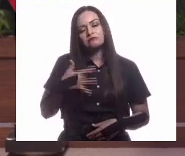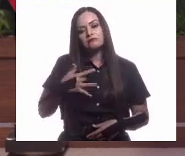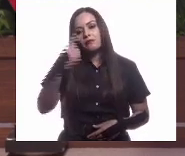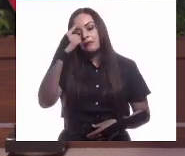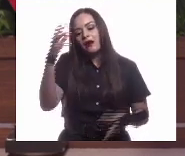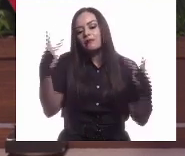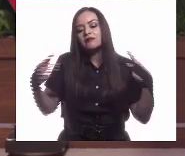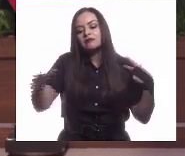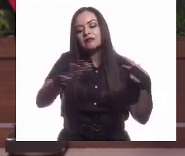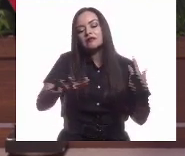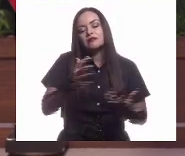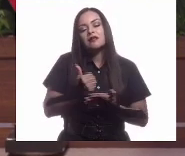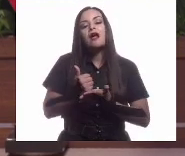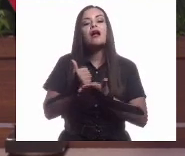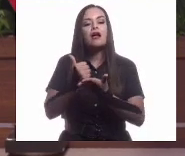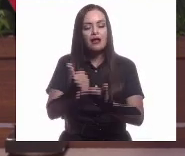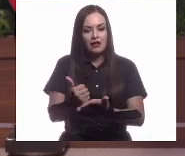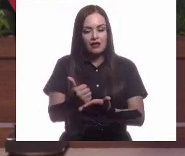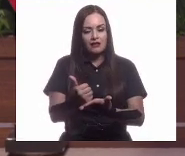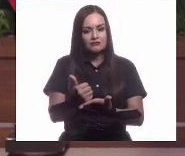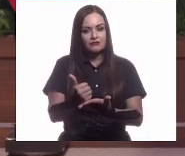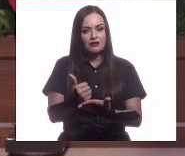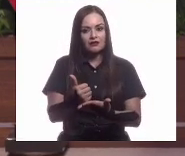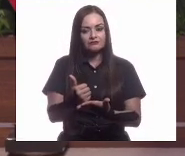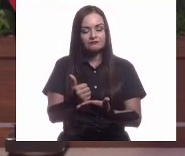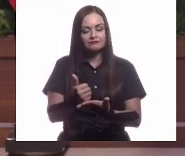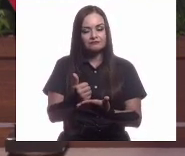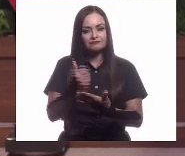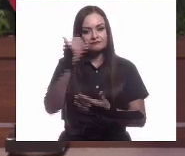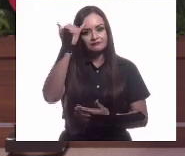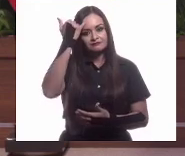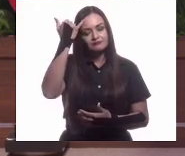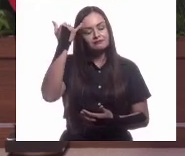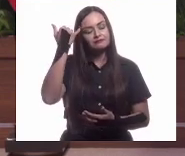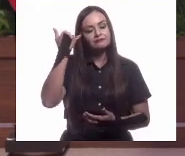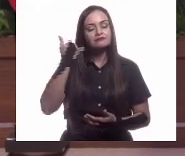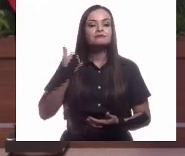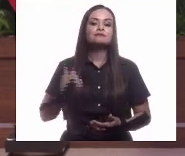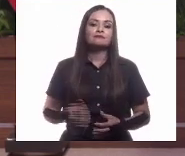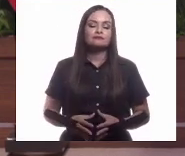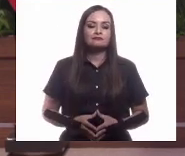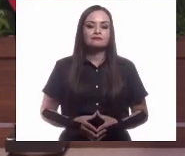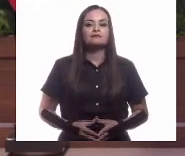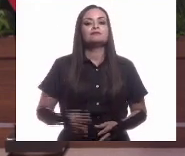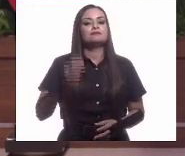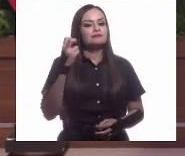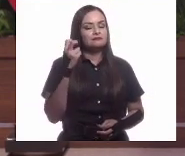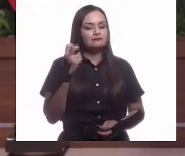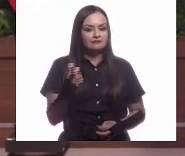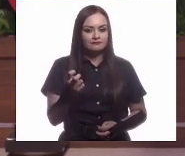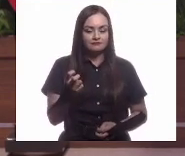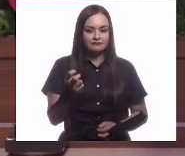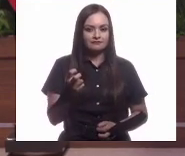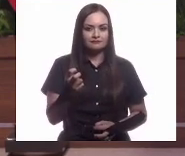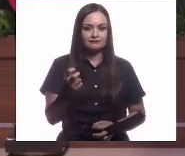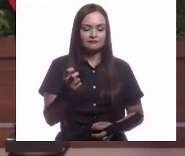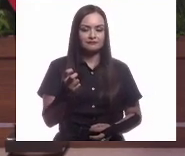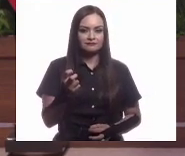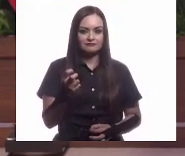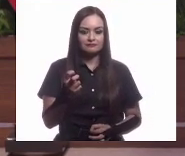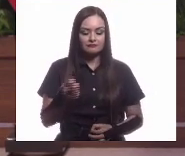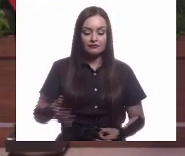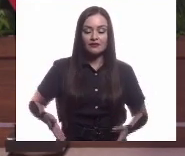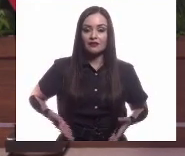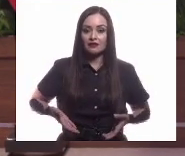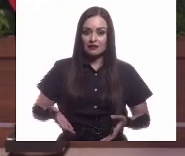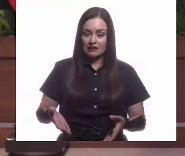gente, sin importar las competencias y tampoco las facultades. Por eso, y a pesar de ser las